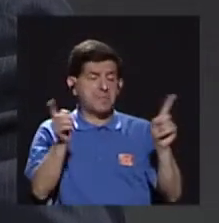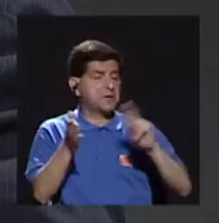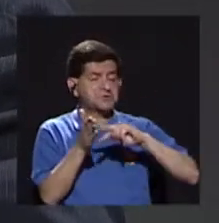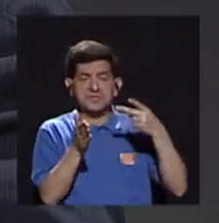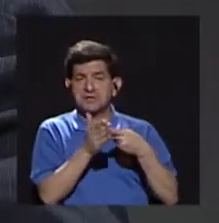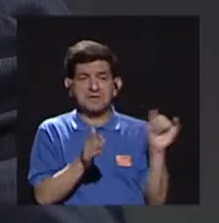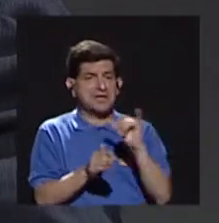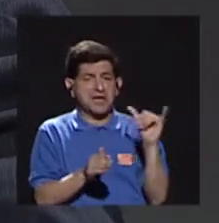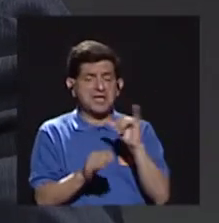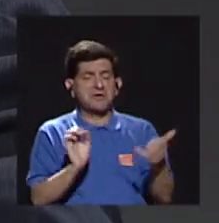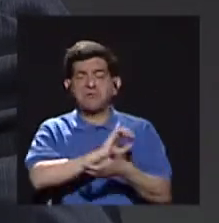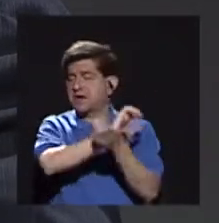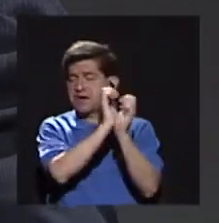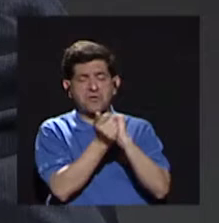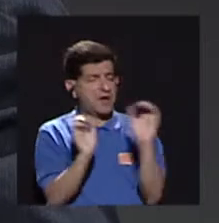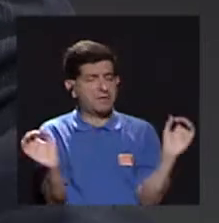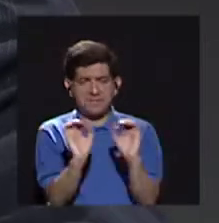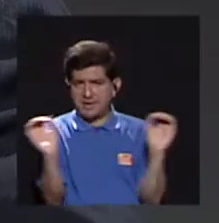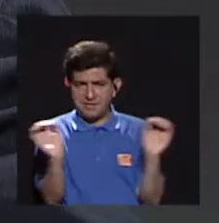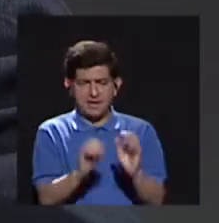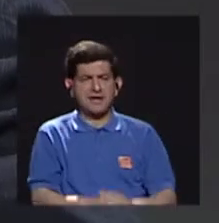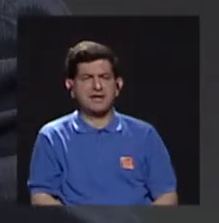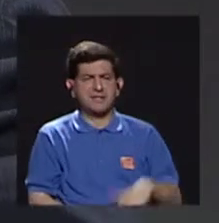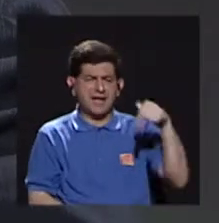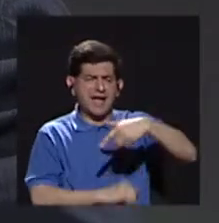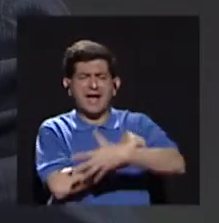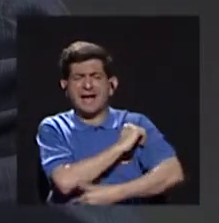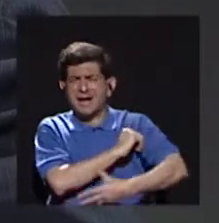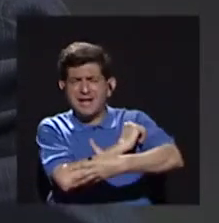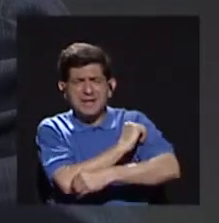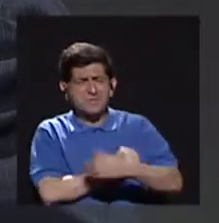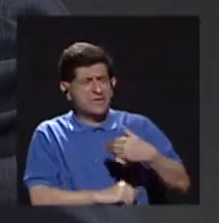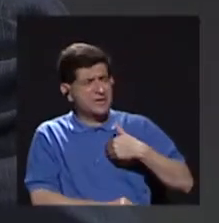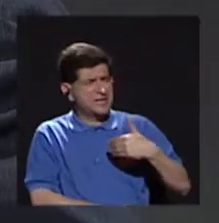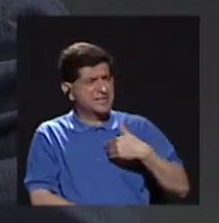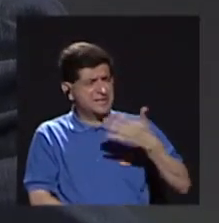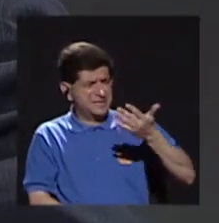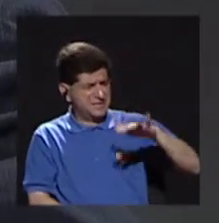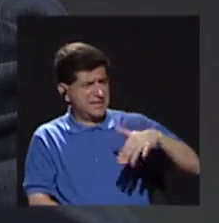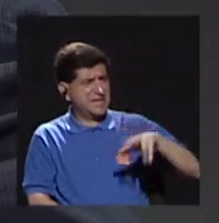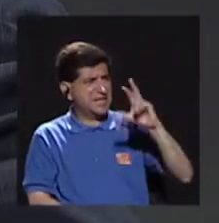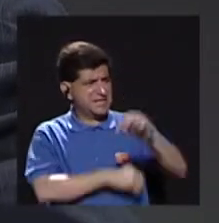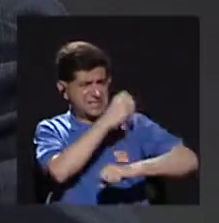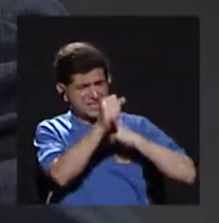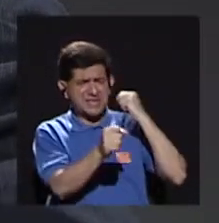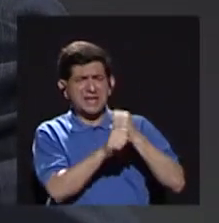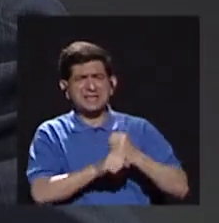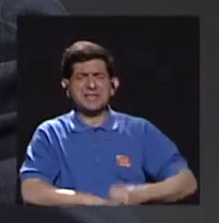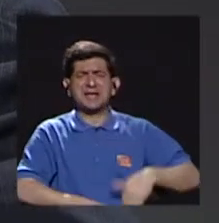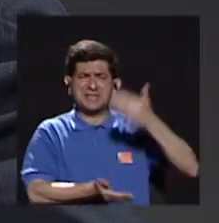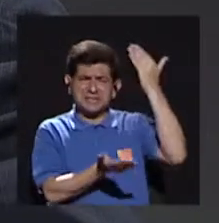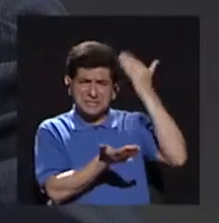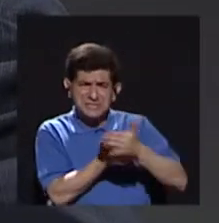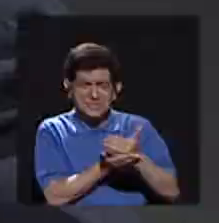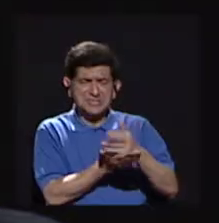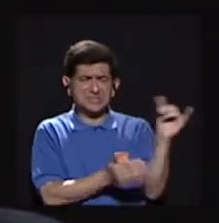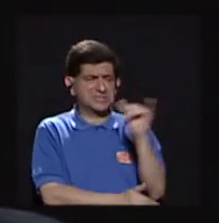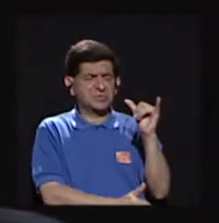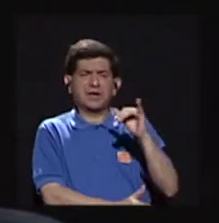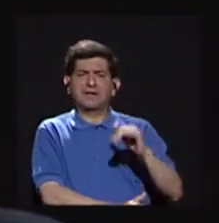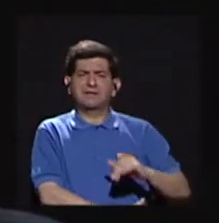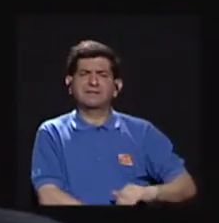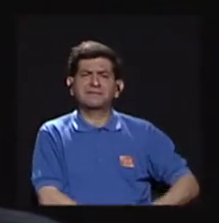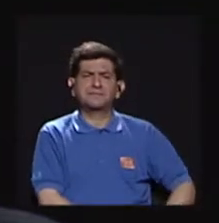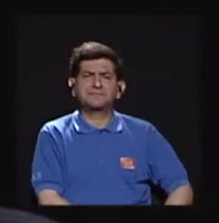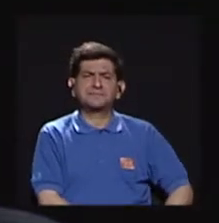me refería a que aquí la pobreza tiene aproximadamente 30 años de estar estancada en el mismo punto